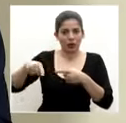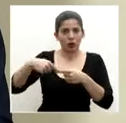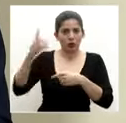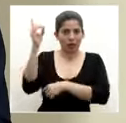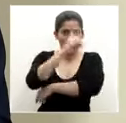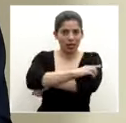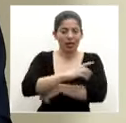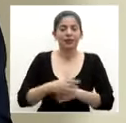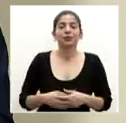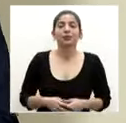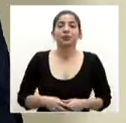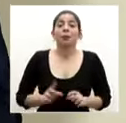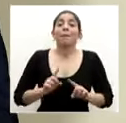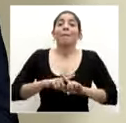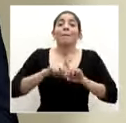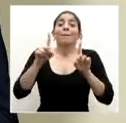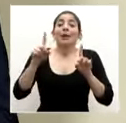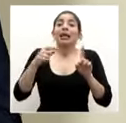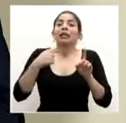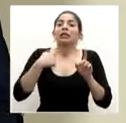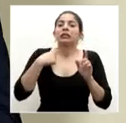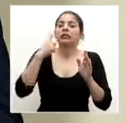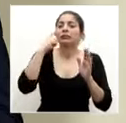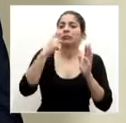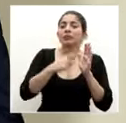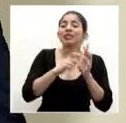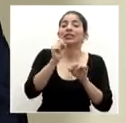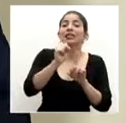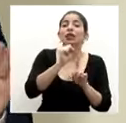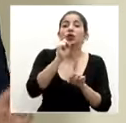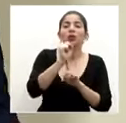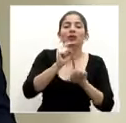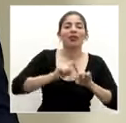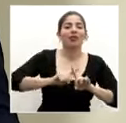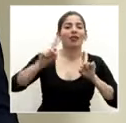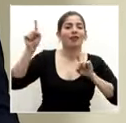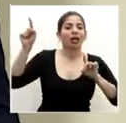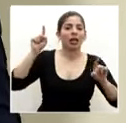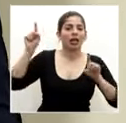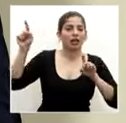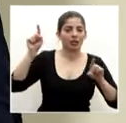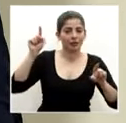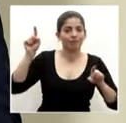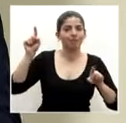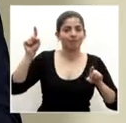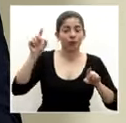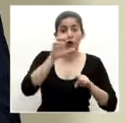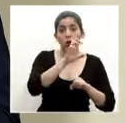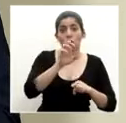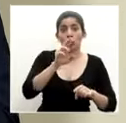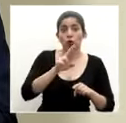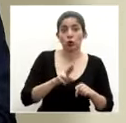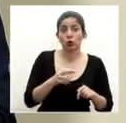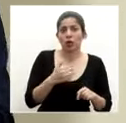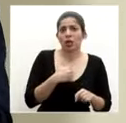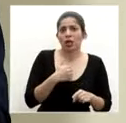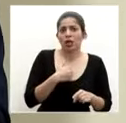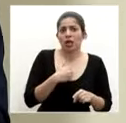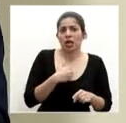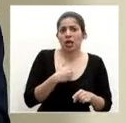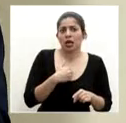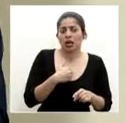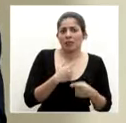próximos días. Pero resalto que son situaciones muy diferentes y que Costa Rica está